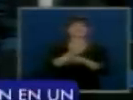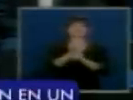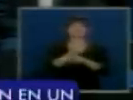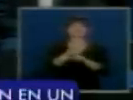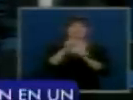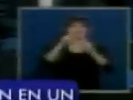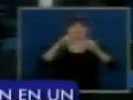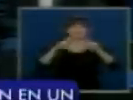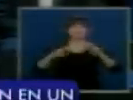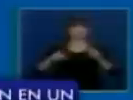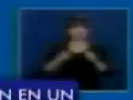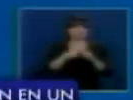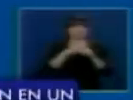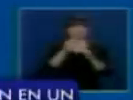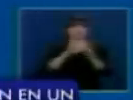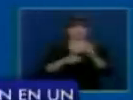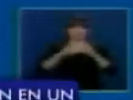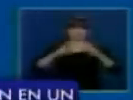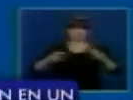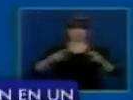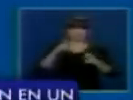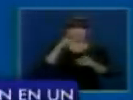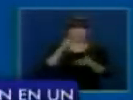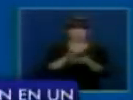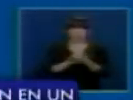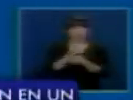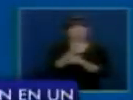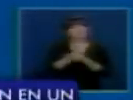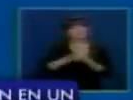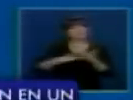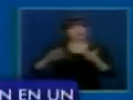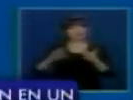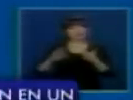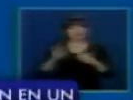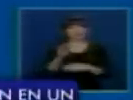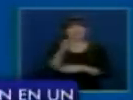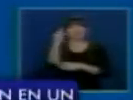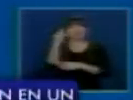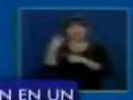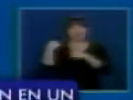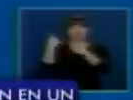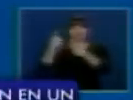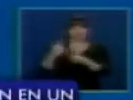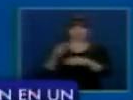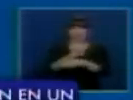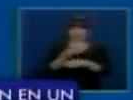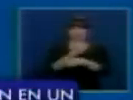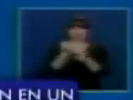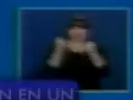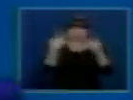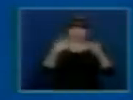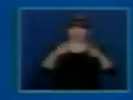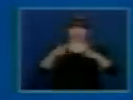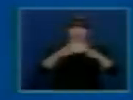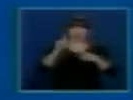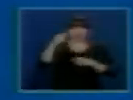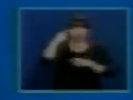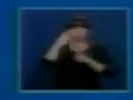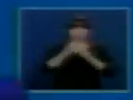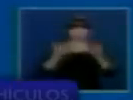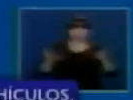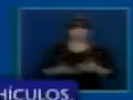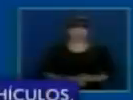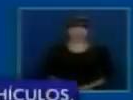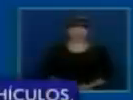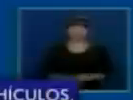revisión preliminar y por lo tanto parcial de la forma en que han venido funcionando numerosas administraciones públicas.